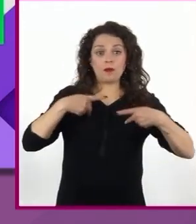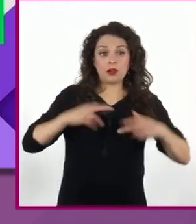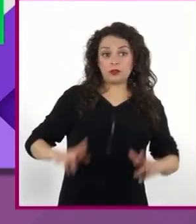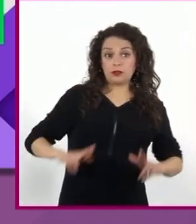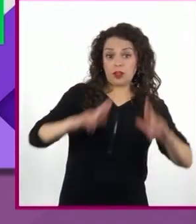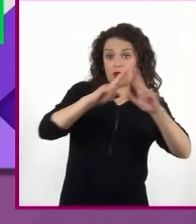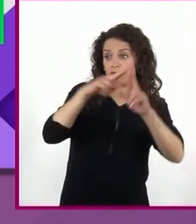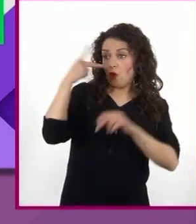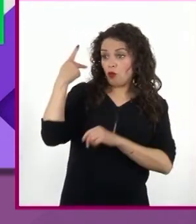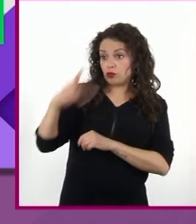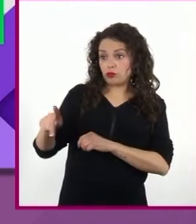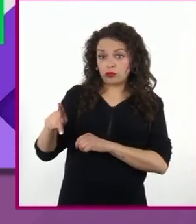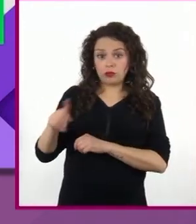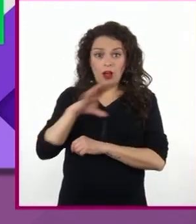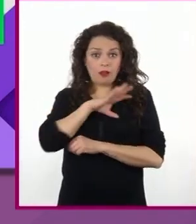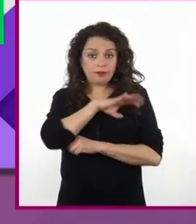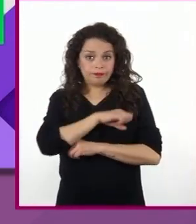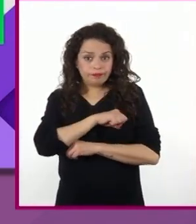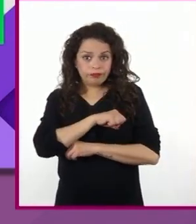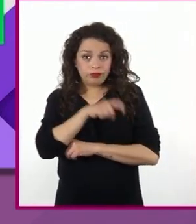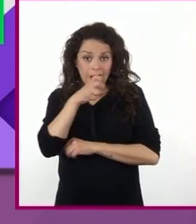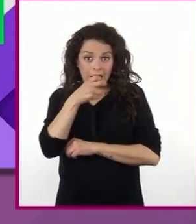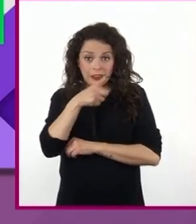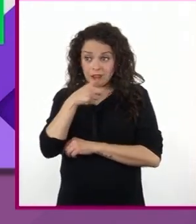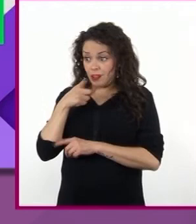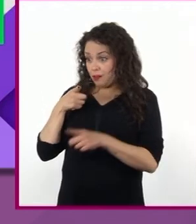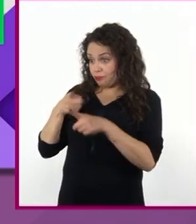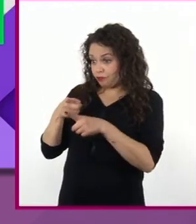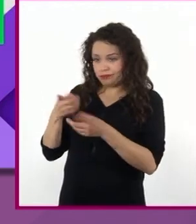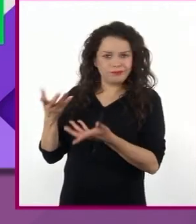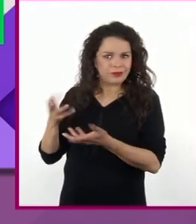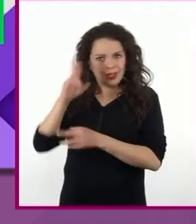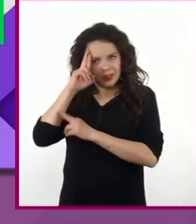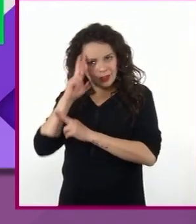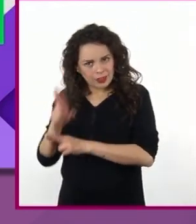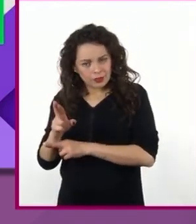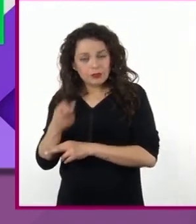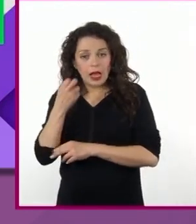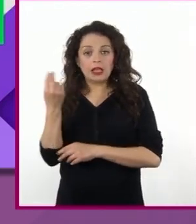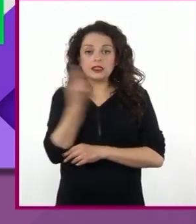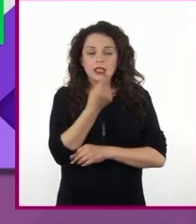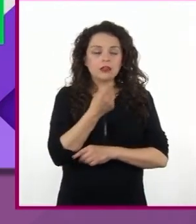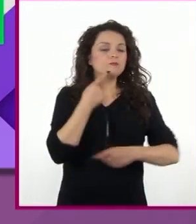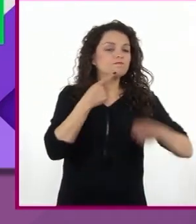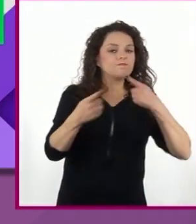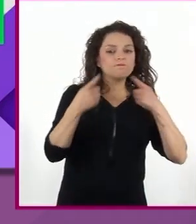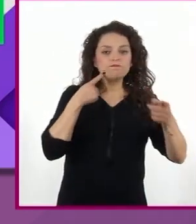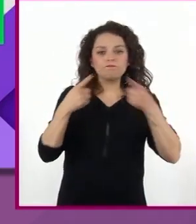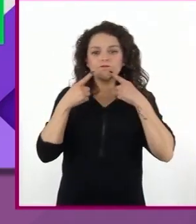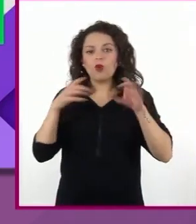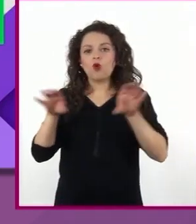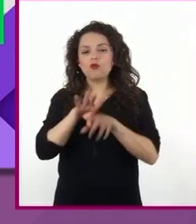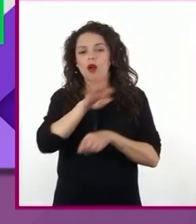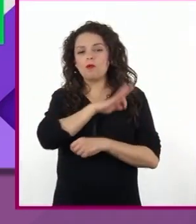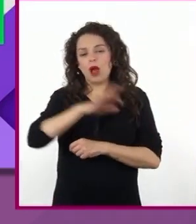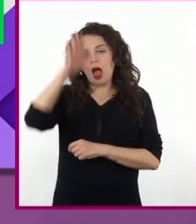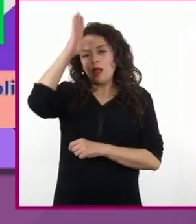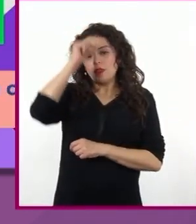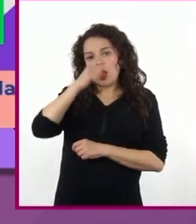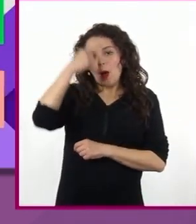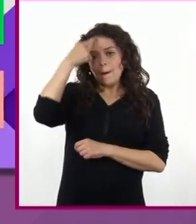señaladas. Para ello, es necesario identificar la causa del conflicto y acordar cómo llegar a una solución